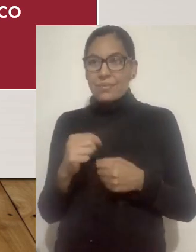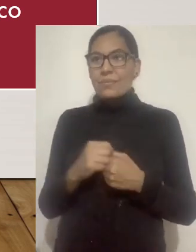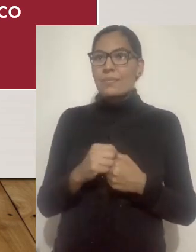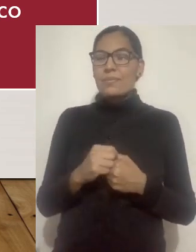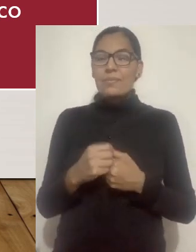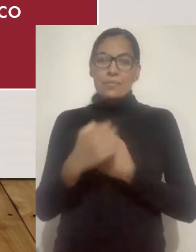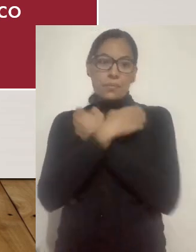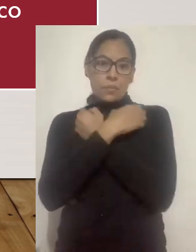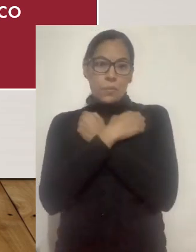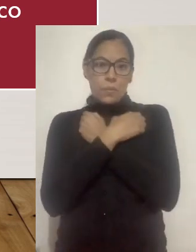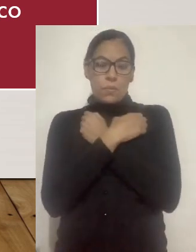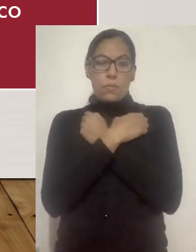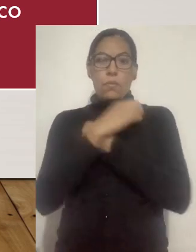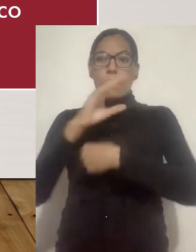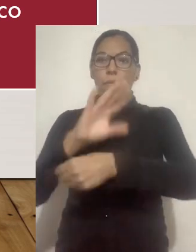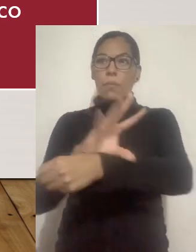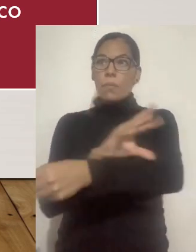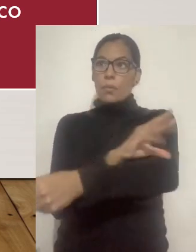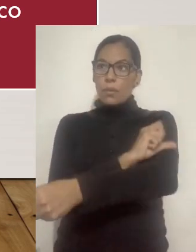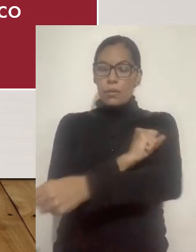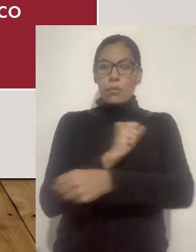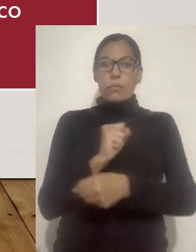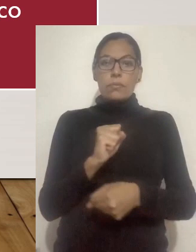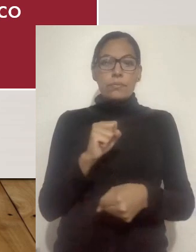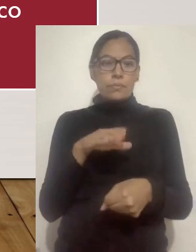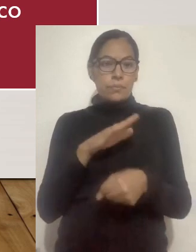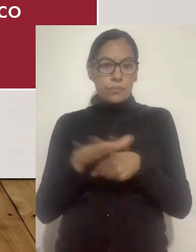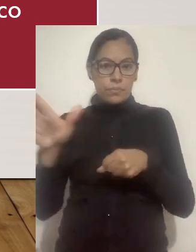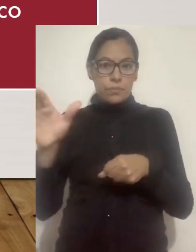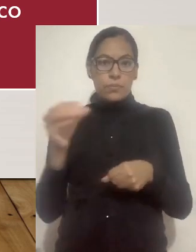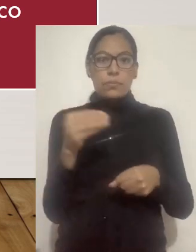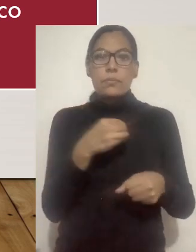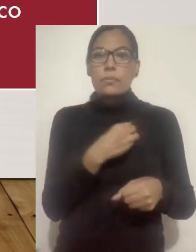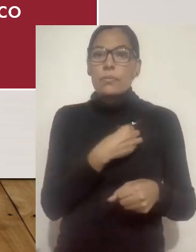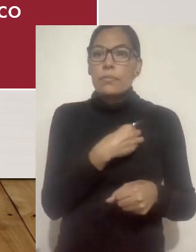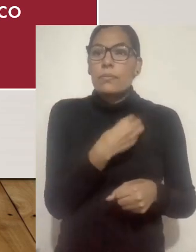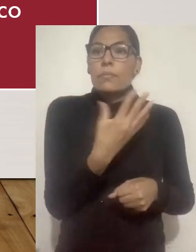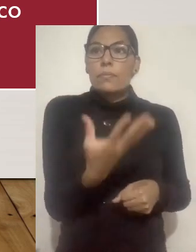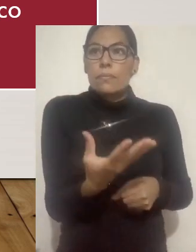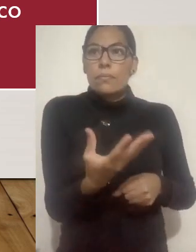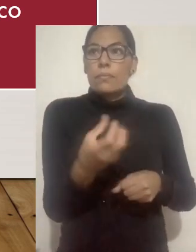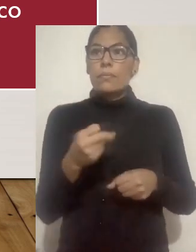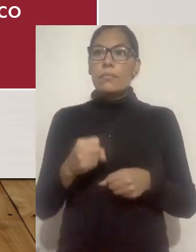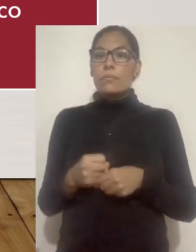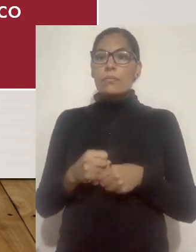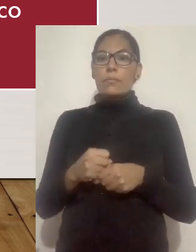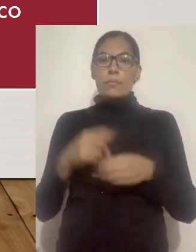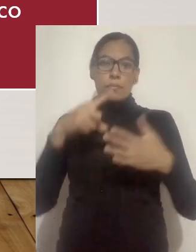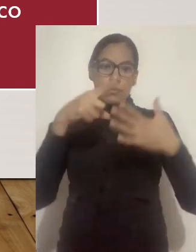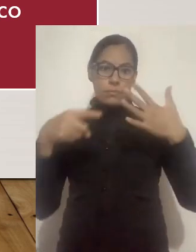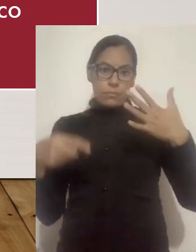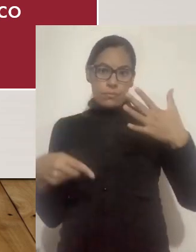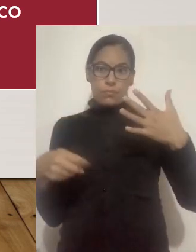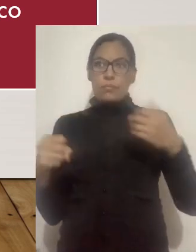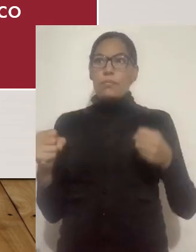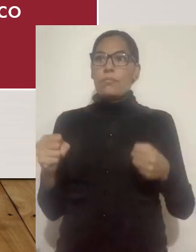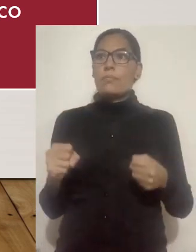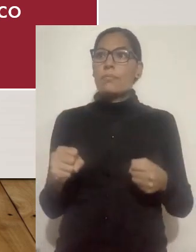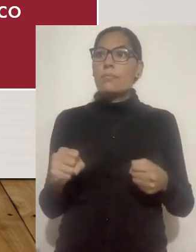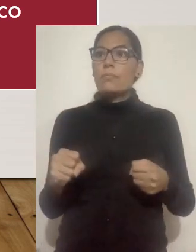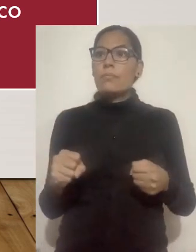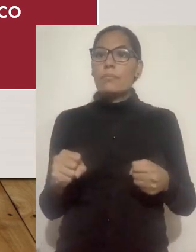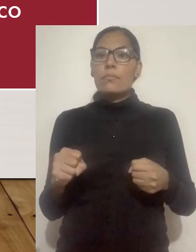una educación emocional son que mejora el ambiente interpersonal, disminuyendo los conflictos en el